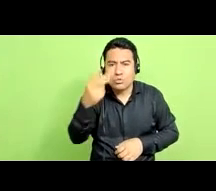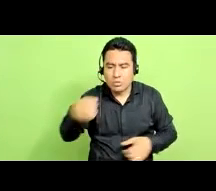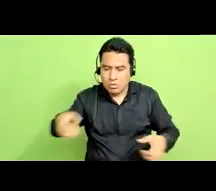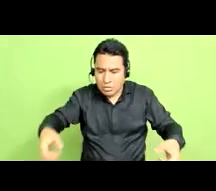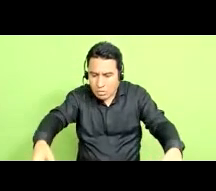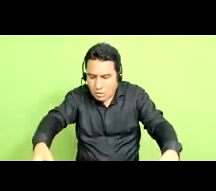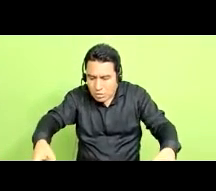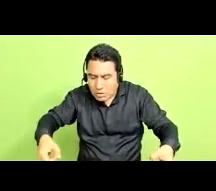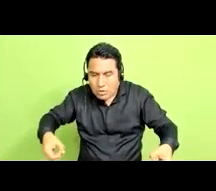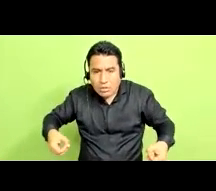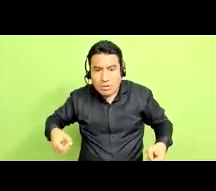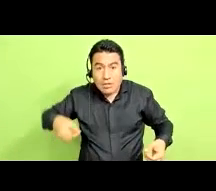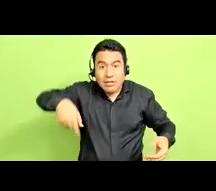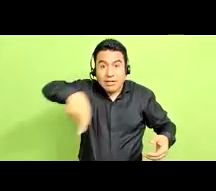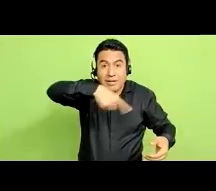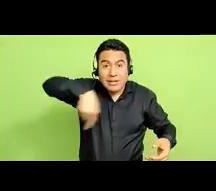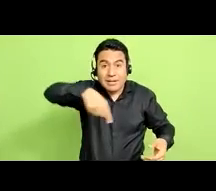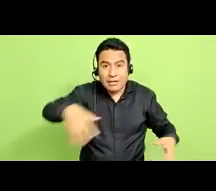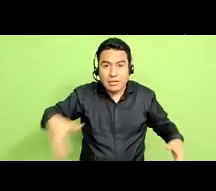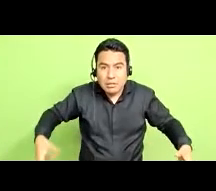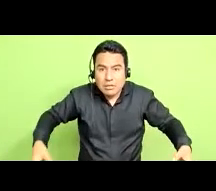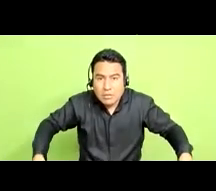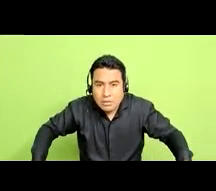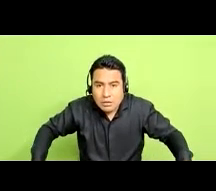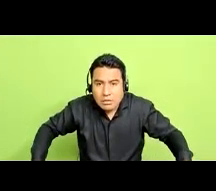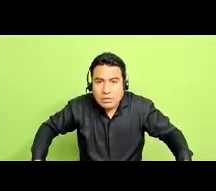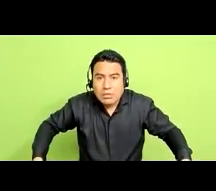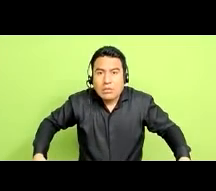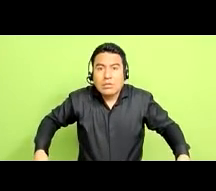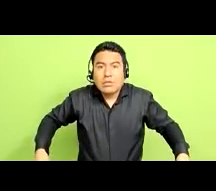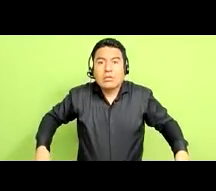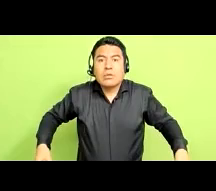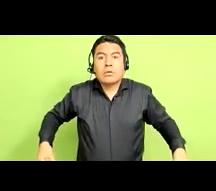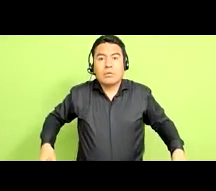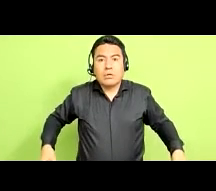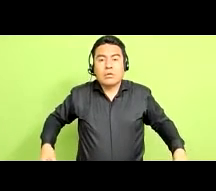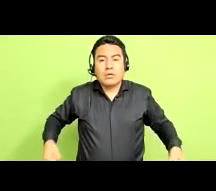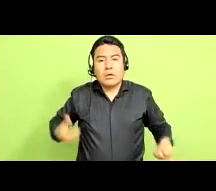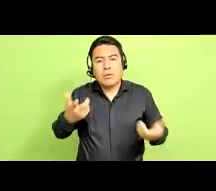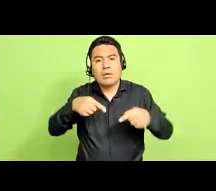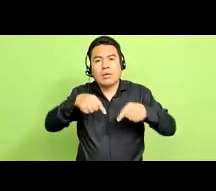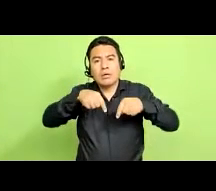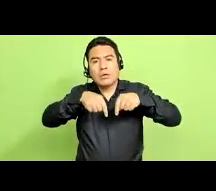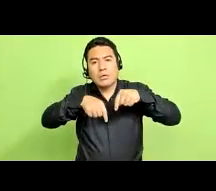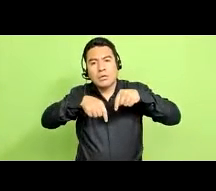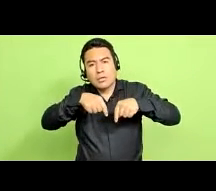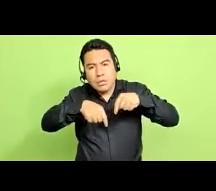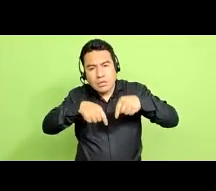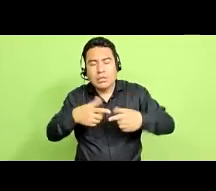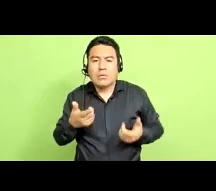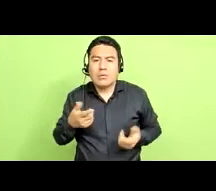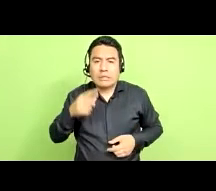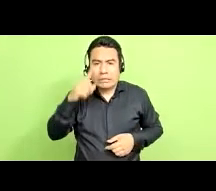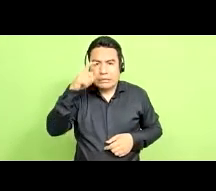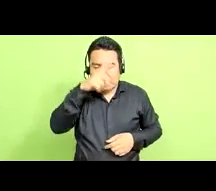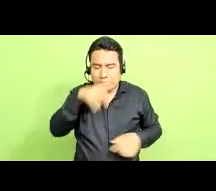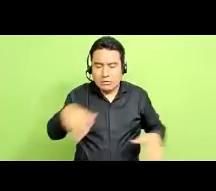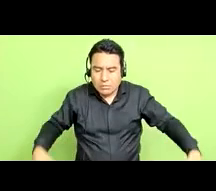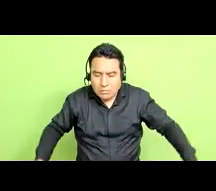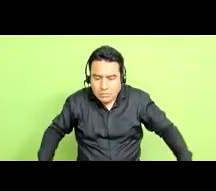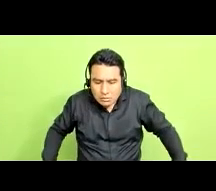permite a aquellas personas que sin ninguna distrofia que va degenerativa pues van perdiendo